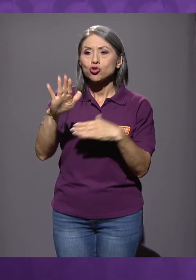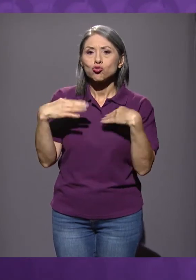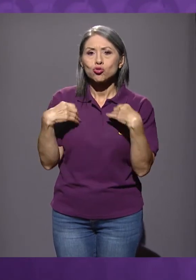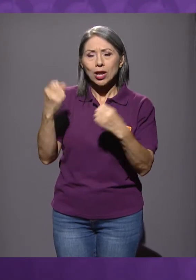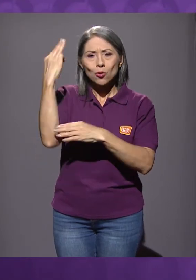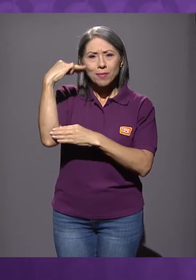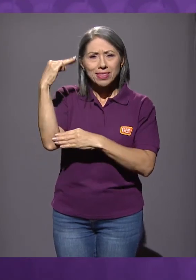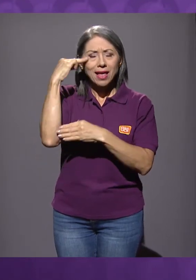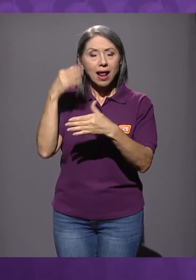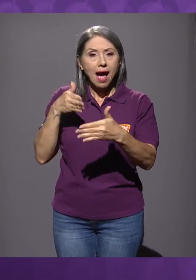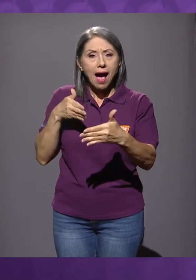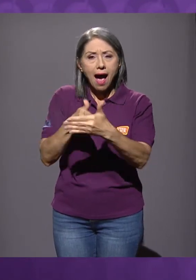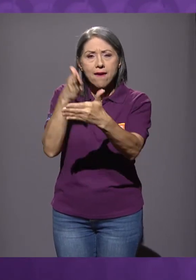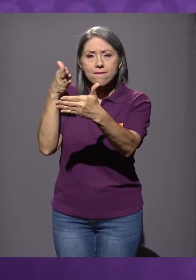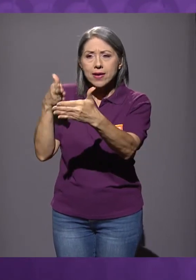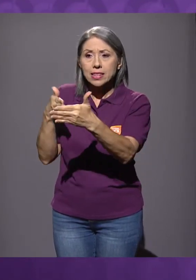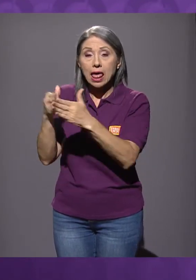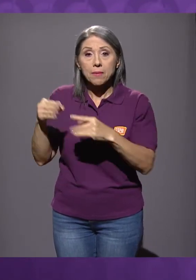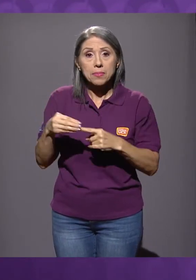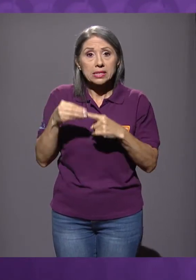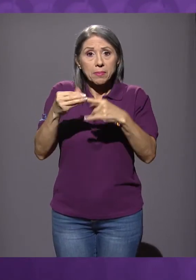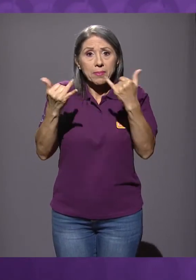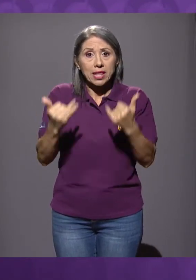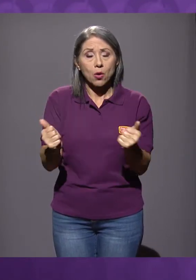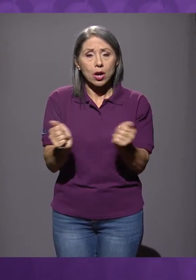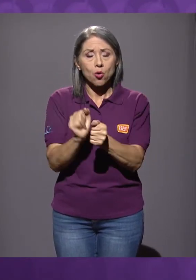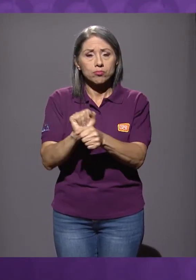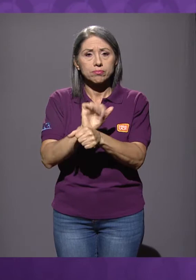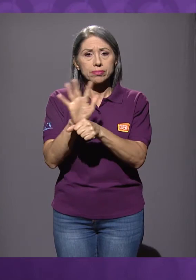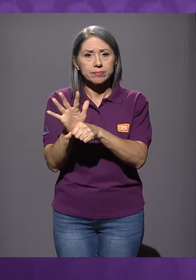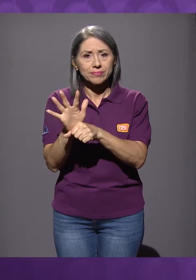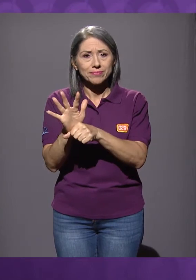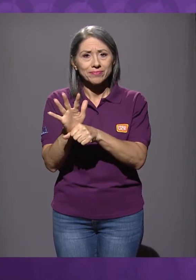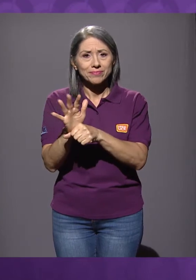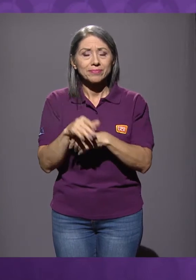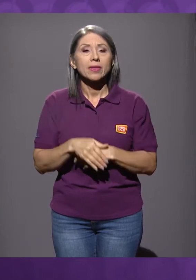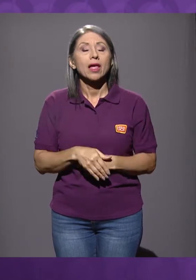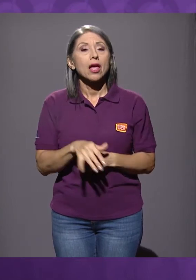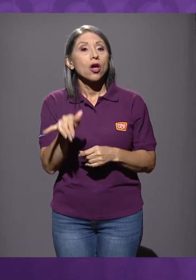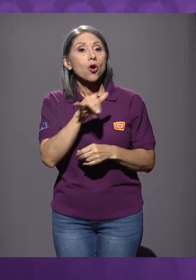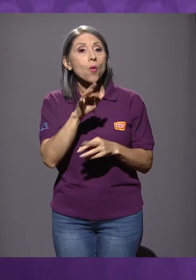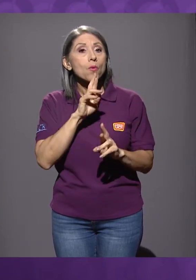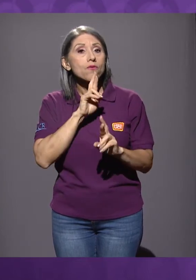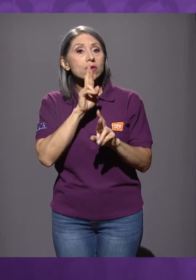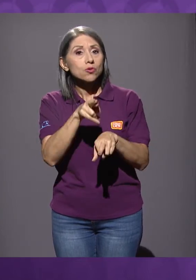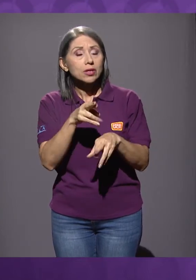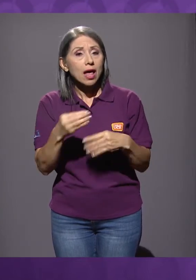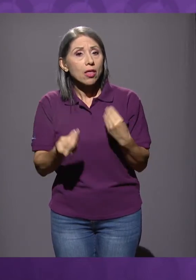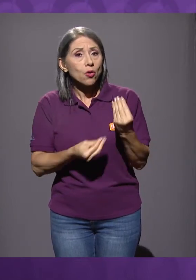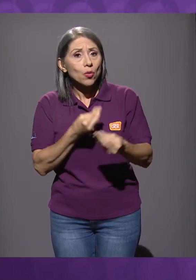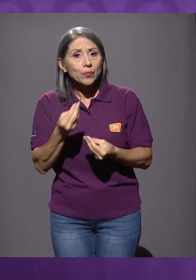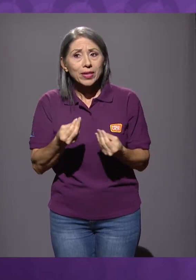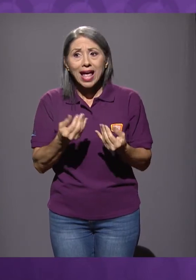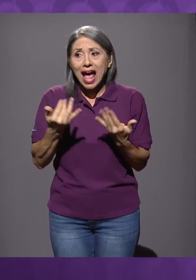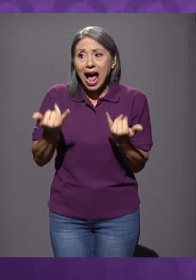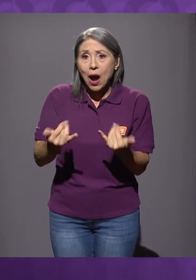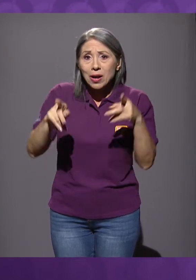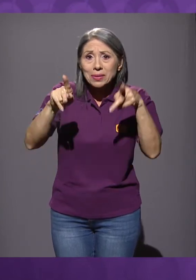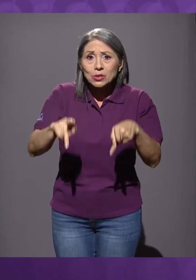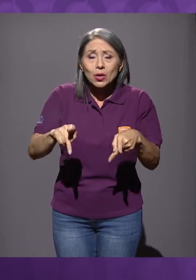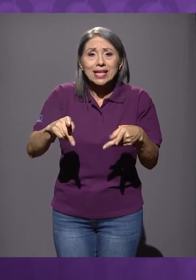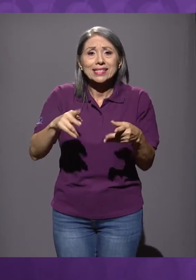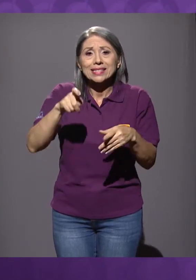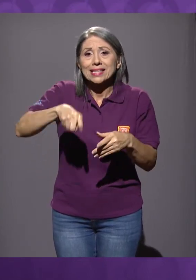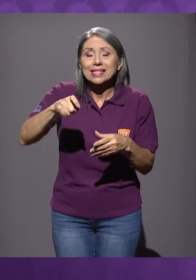en mayor medida con la situación generada por la pandemia del COVID-19, derivando en un incremento en el consumo de ansiolíticos